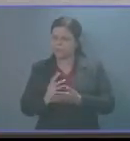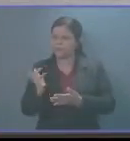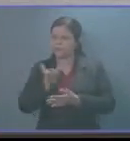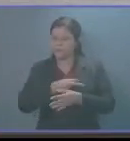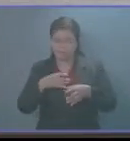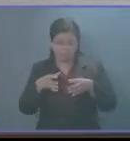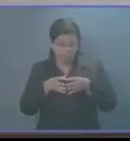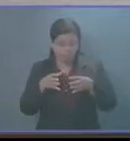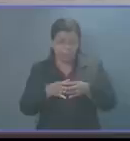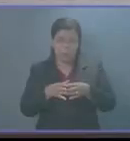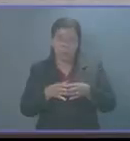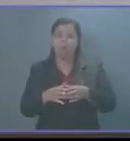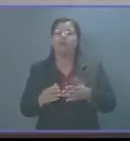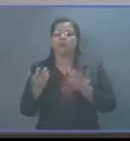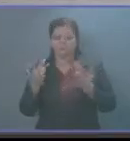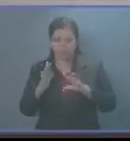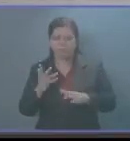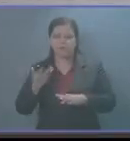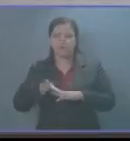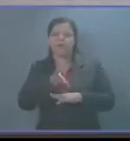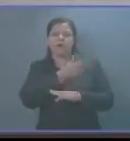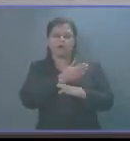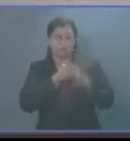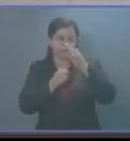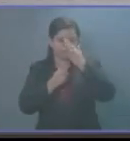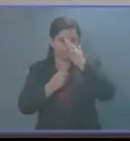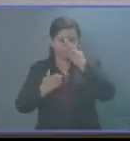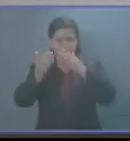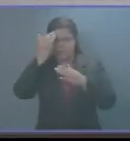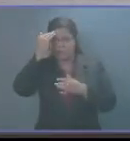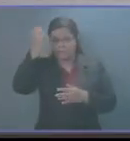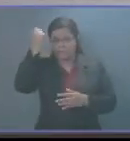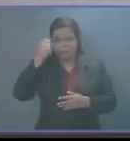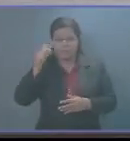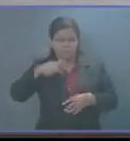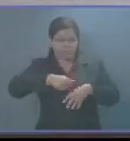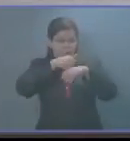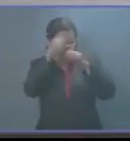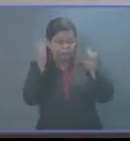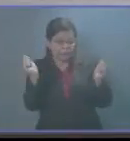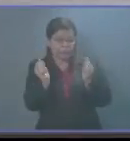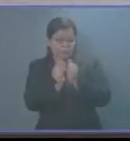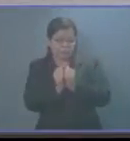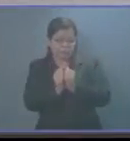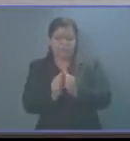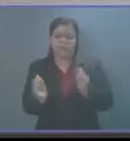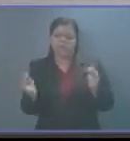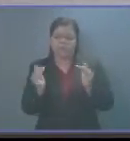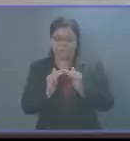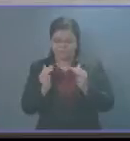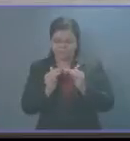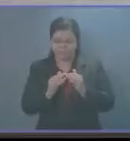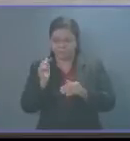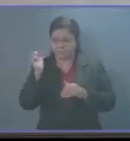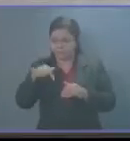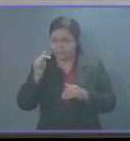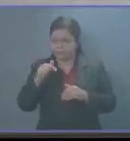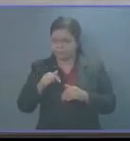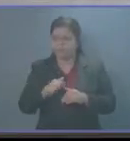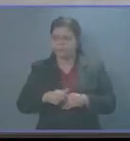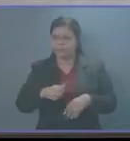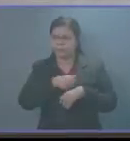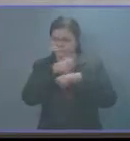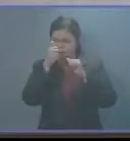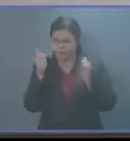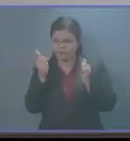amistad y compartíamos que era importante estar esta mañana y por supuesto aquí está acompañándonos en esta